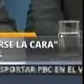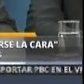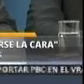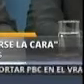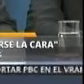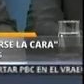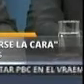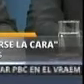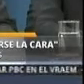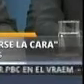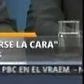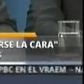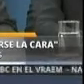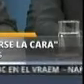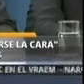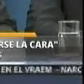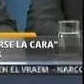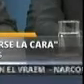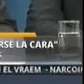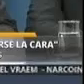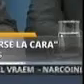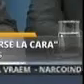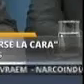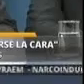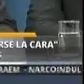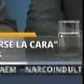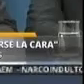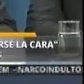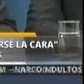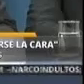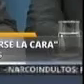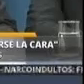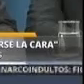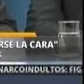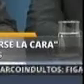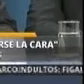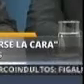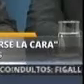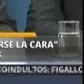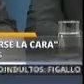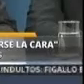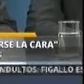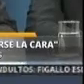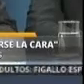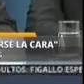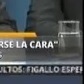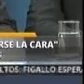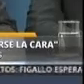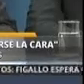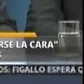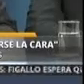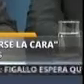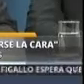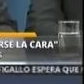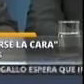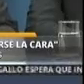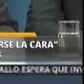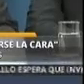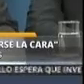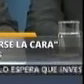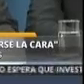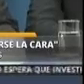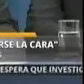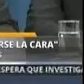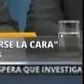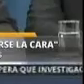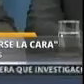dice, de interferir en lo más absoluto en la decisión que el Poder Judicial iba